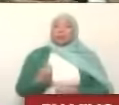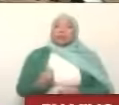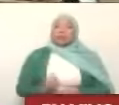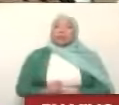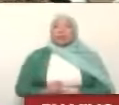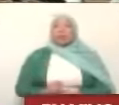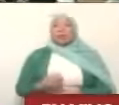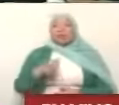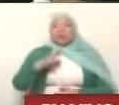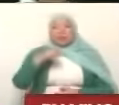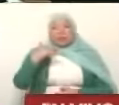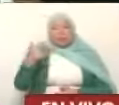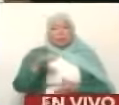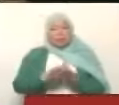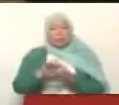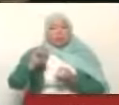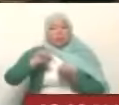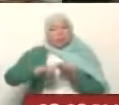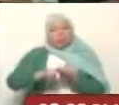dice Silvita?